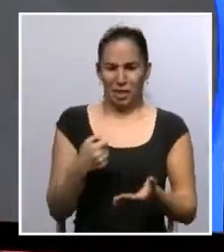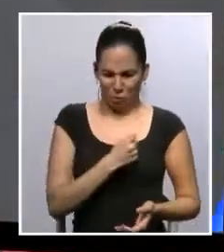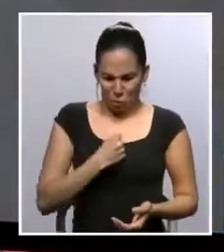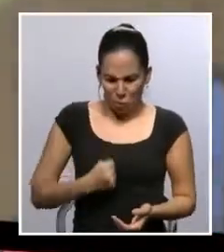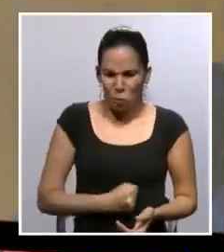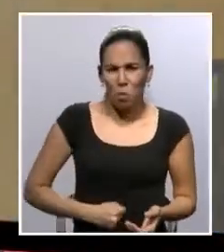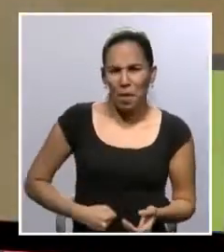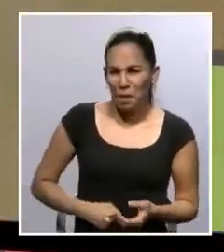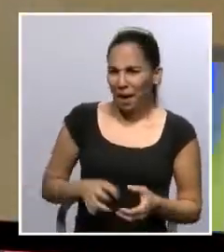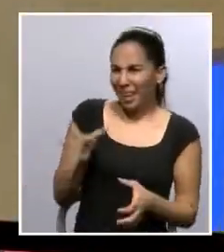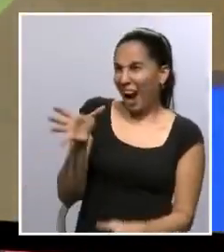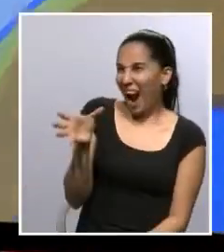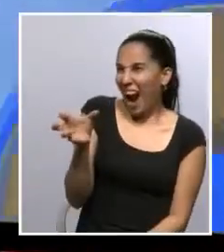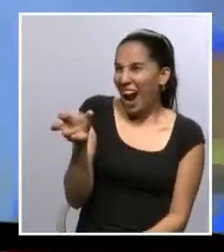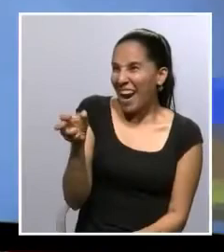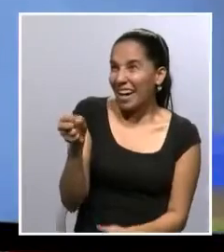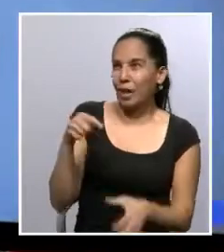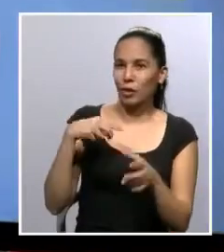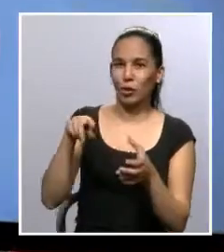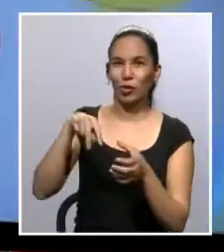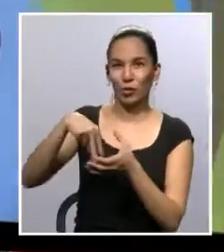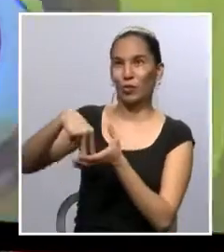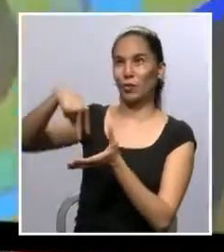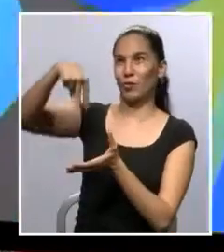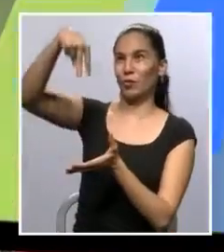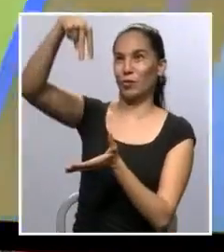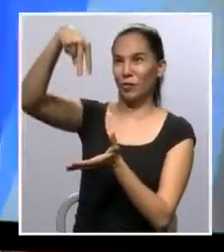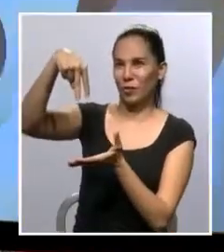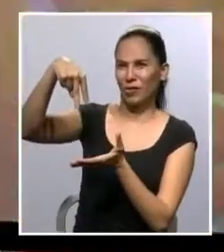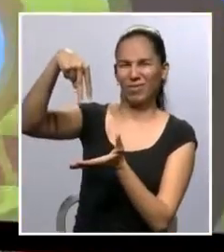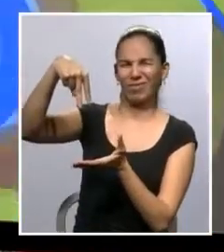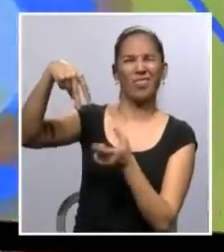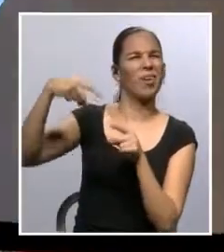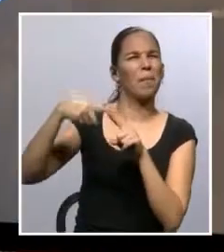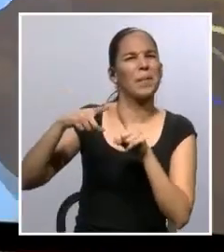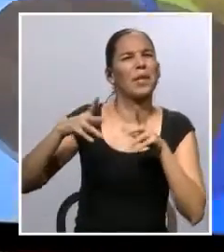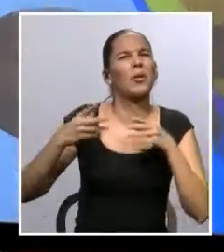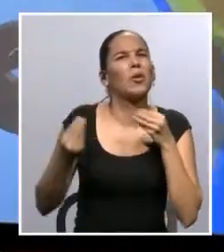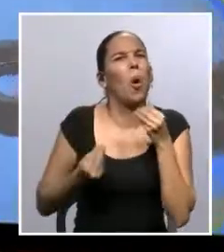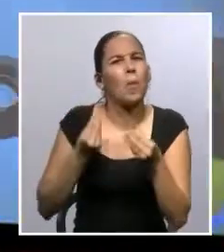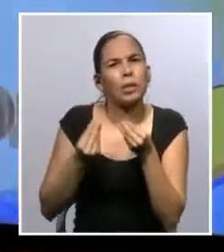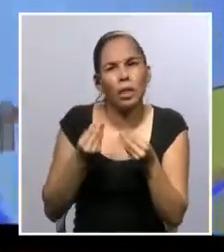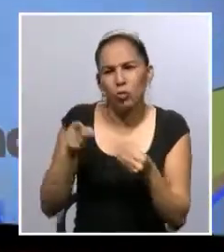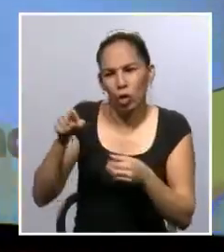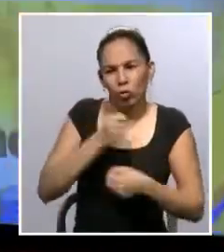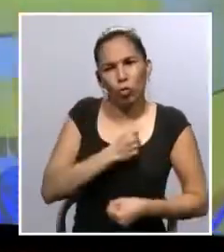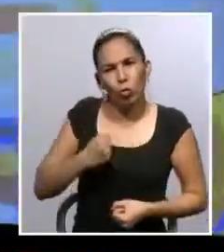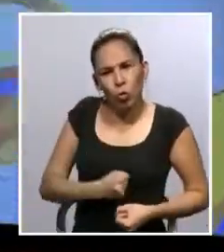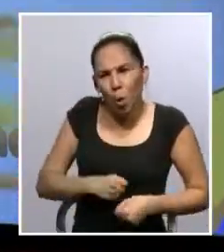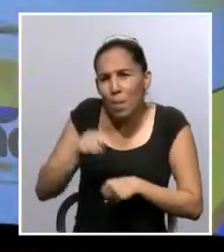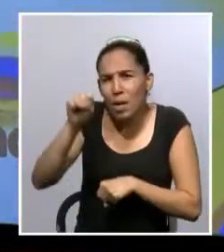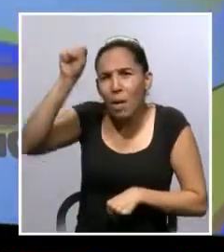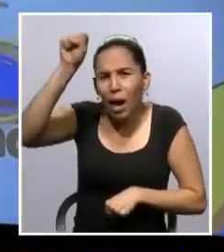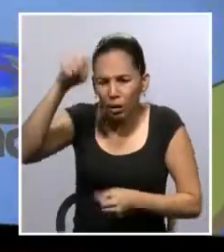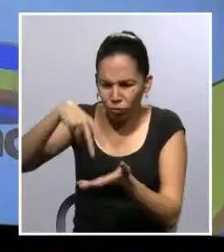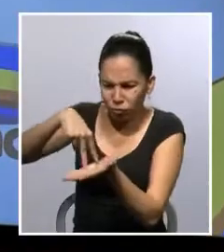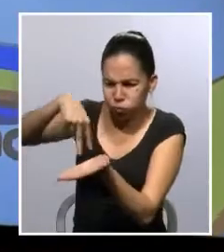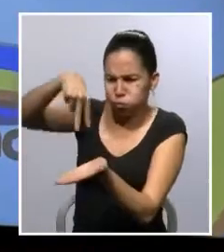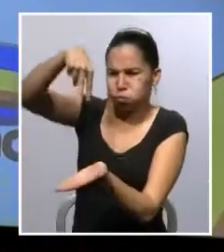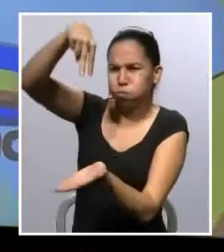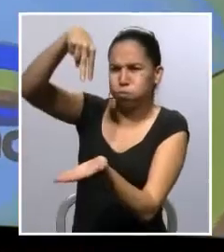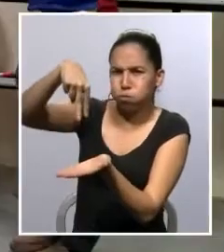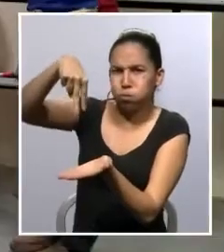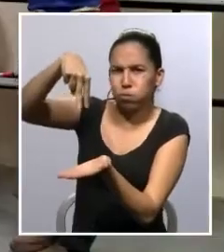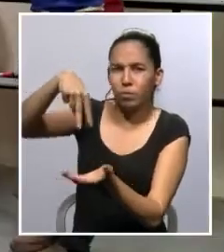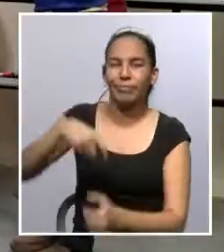así para que Superman le evite esas cosas. Okay. ¿Cómo hacemos para que Superman entonces lo logre? Lo que usted me